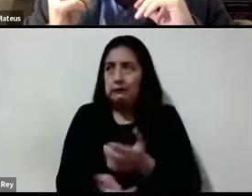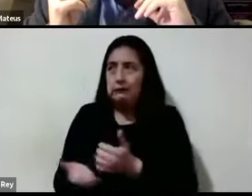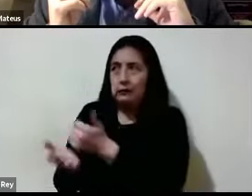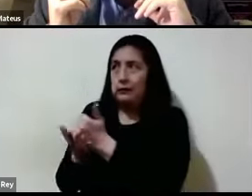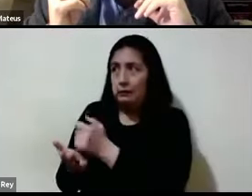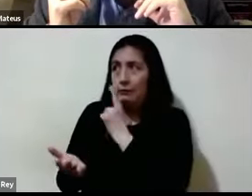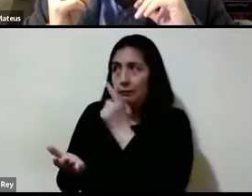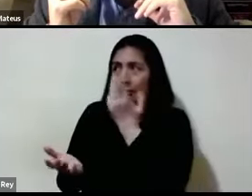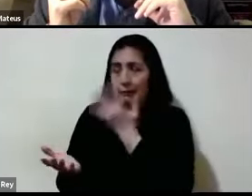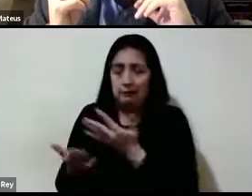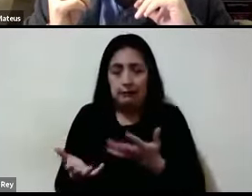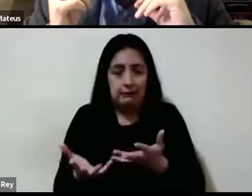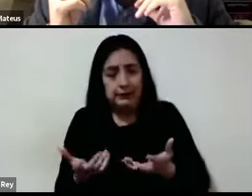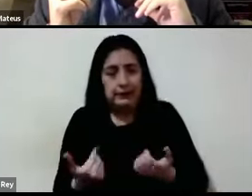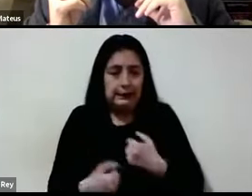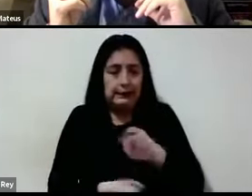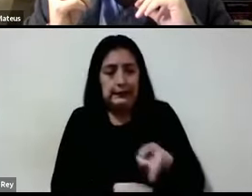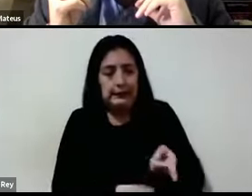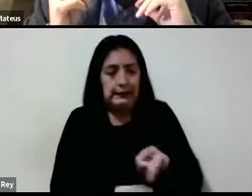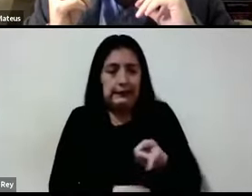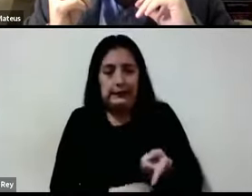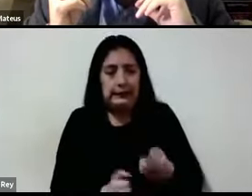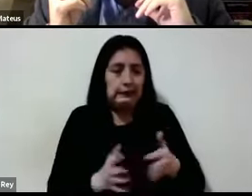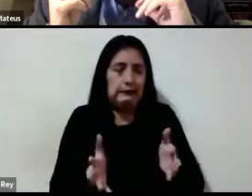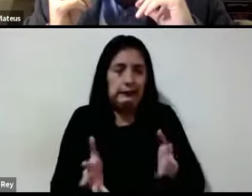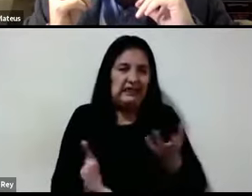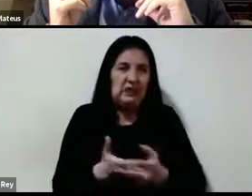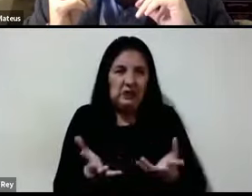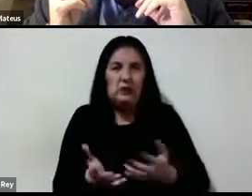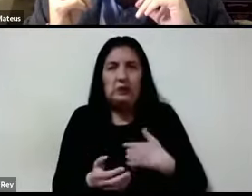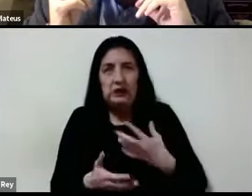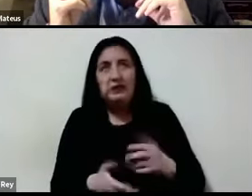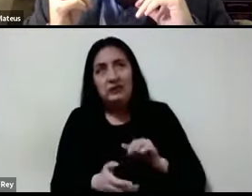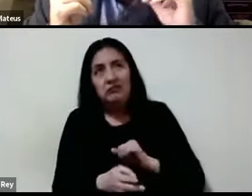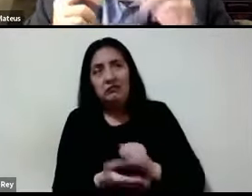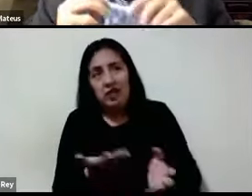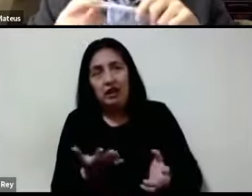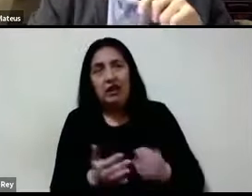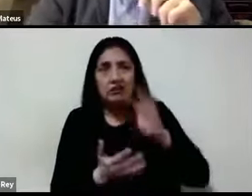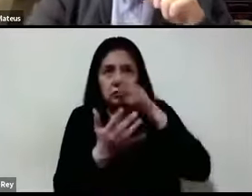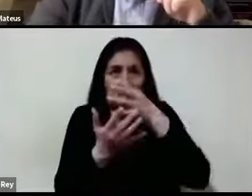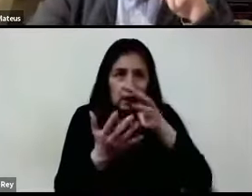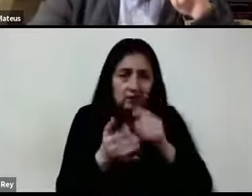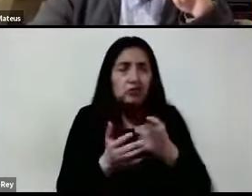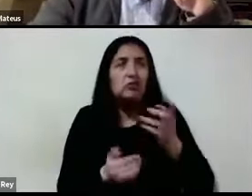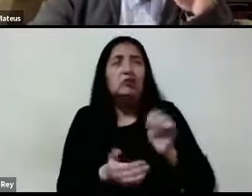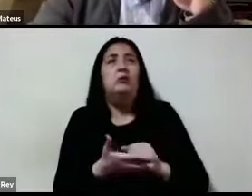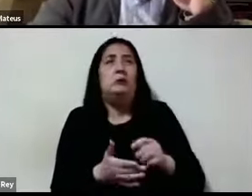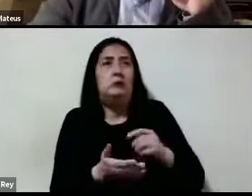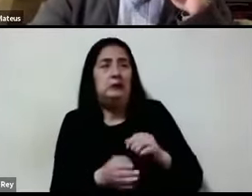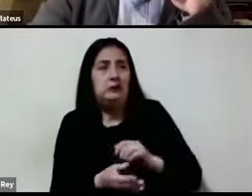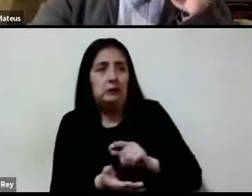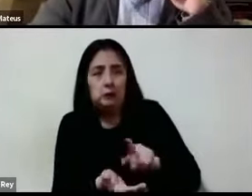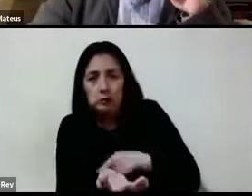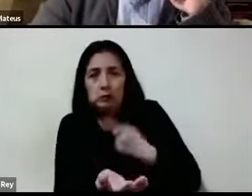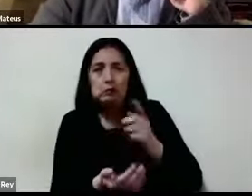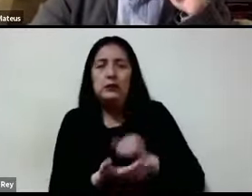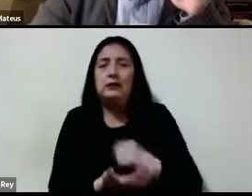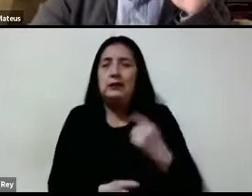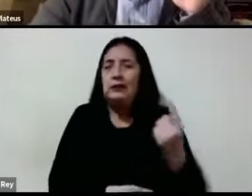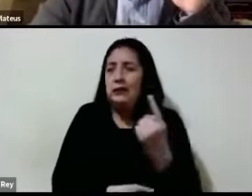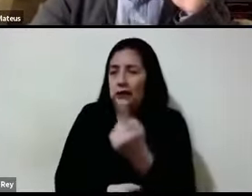padres de familia, ¿no? Y han tenido que generar rutinas, han tenido que generar horarios, ¿no?, en que cada uno